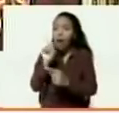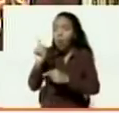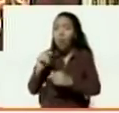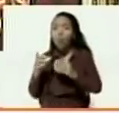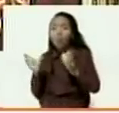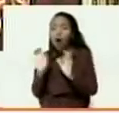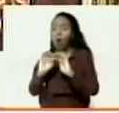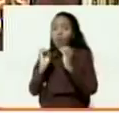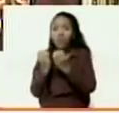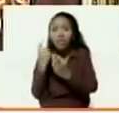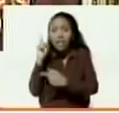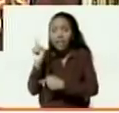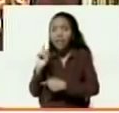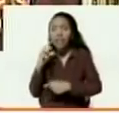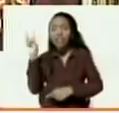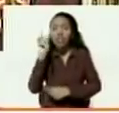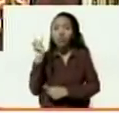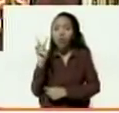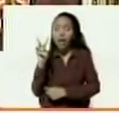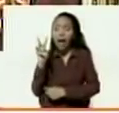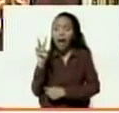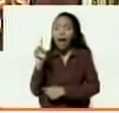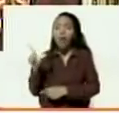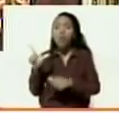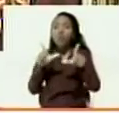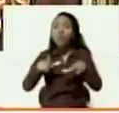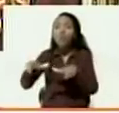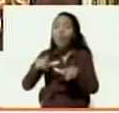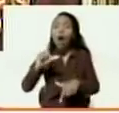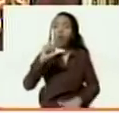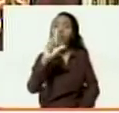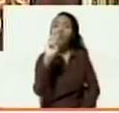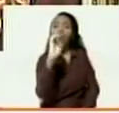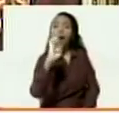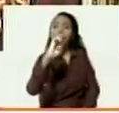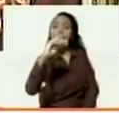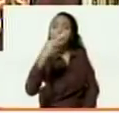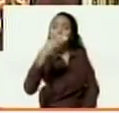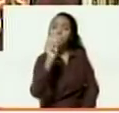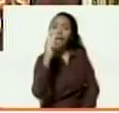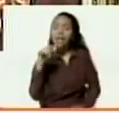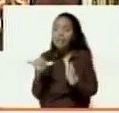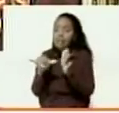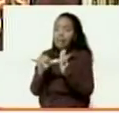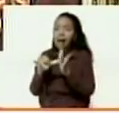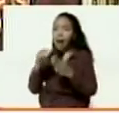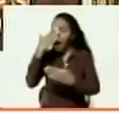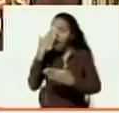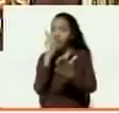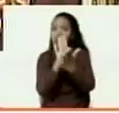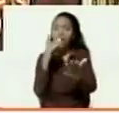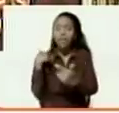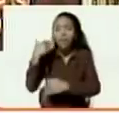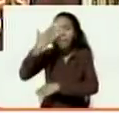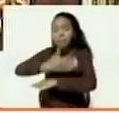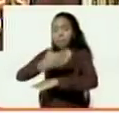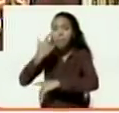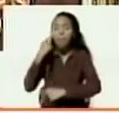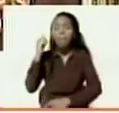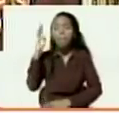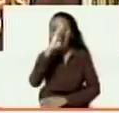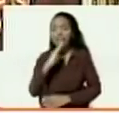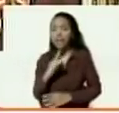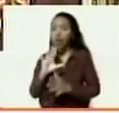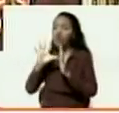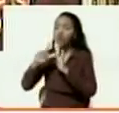de venezolano en la zona de Luepa, en el estado Bolívar, cerca de la frontera con Brasil. Se robaron